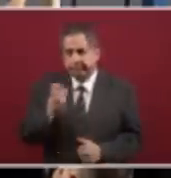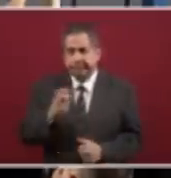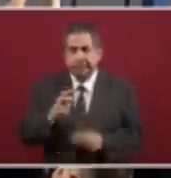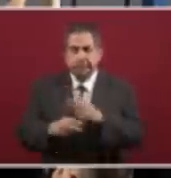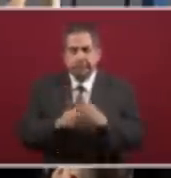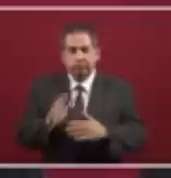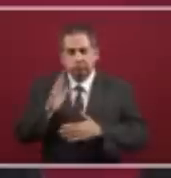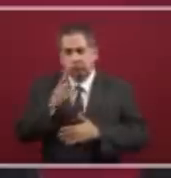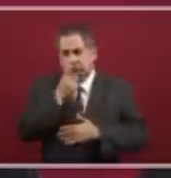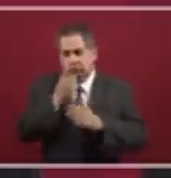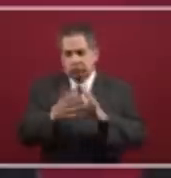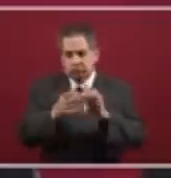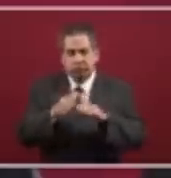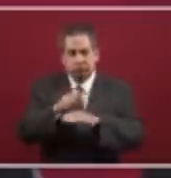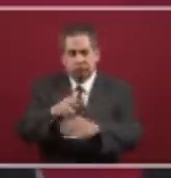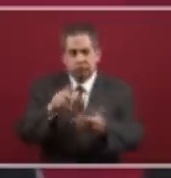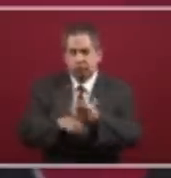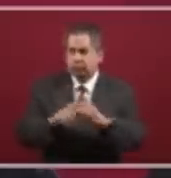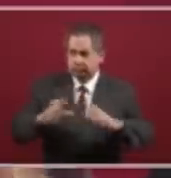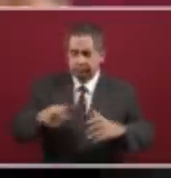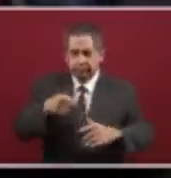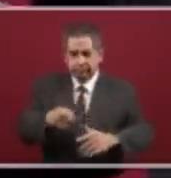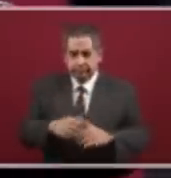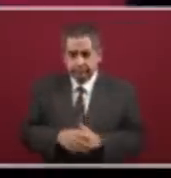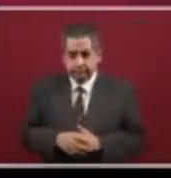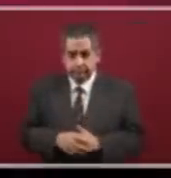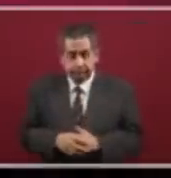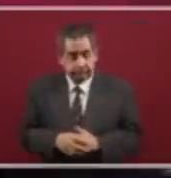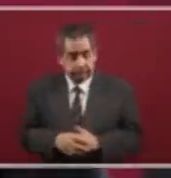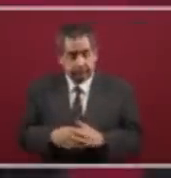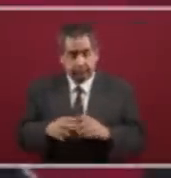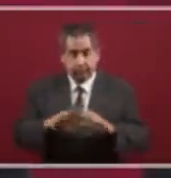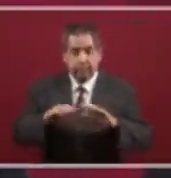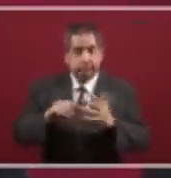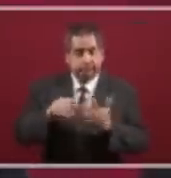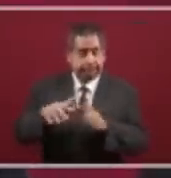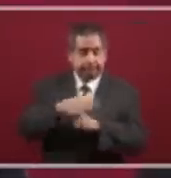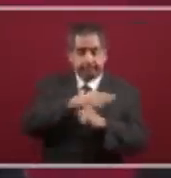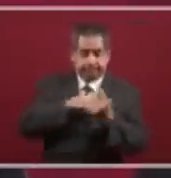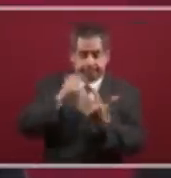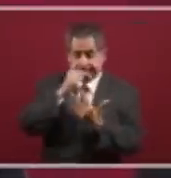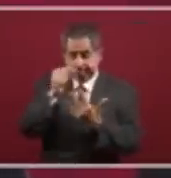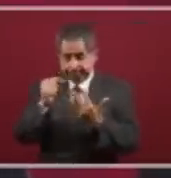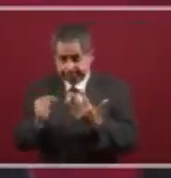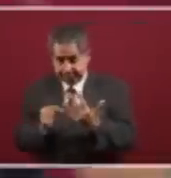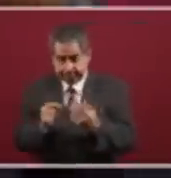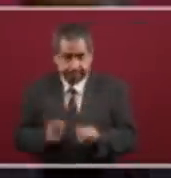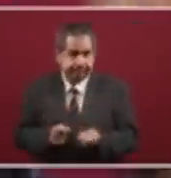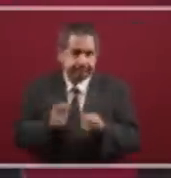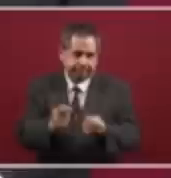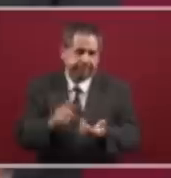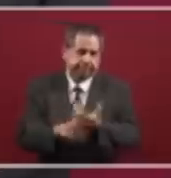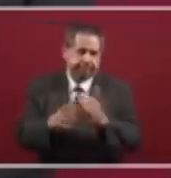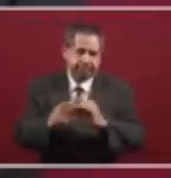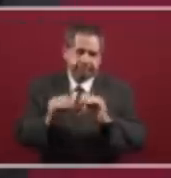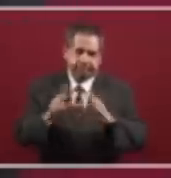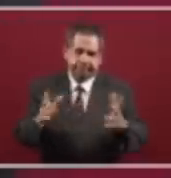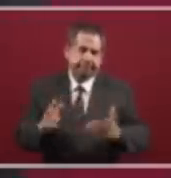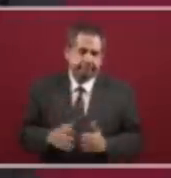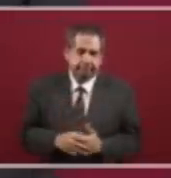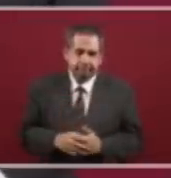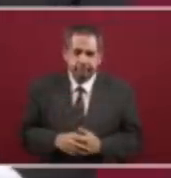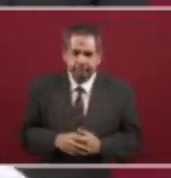puedo comentar sobre este asunto dar todo el contexto porque también